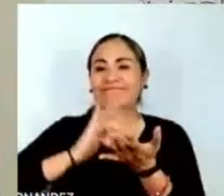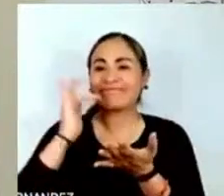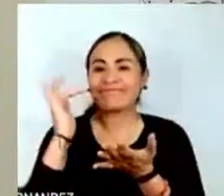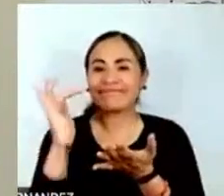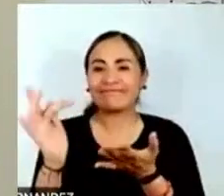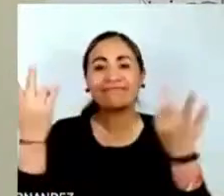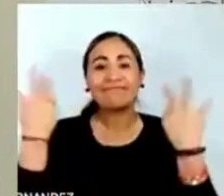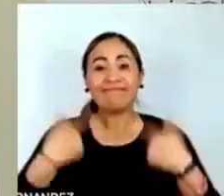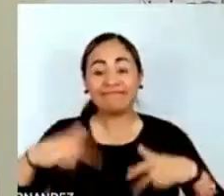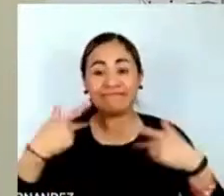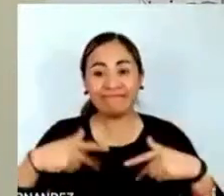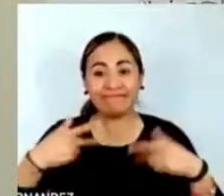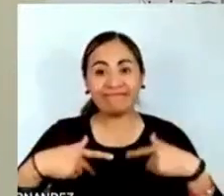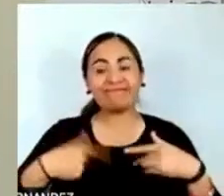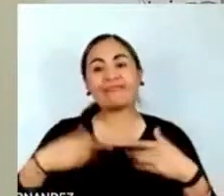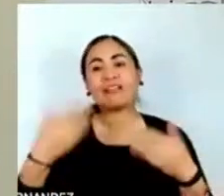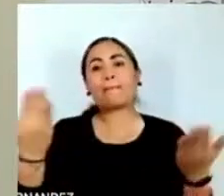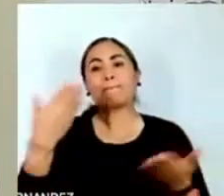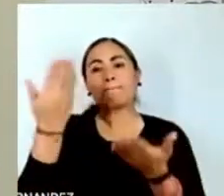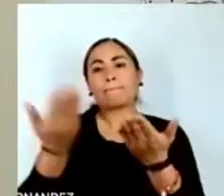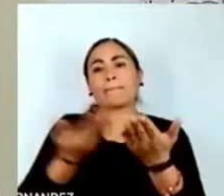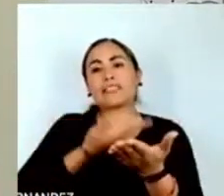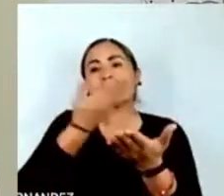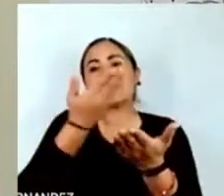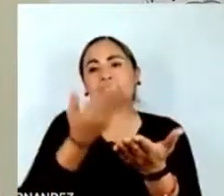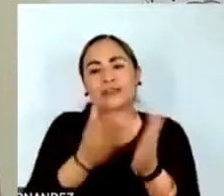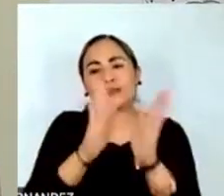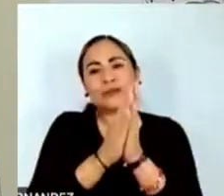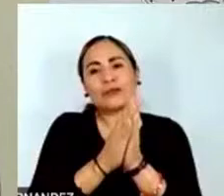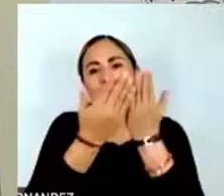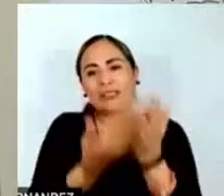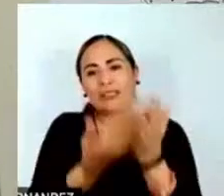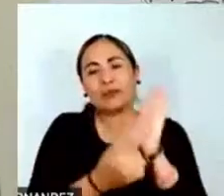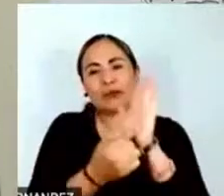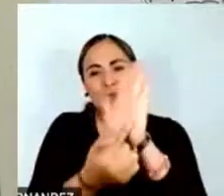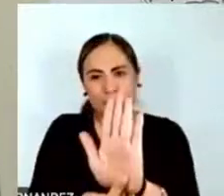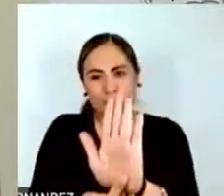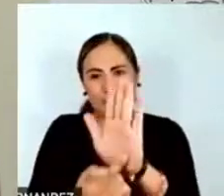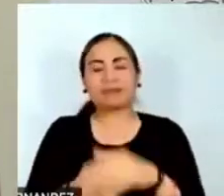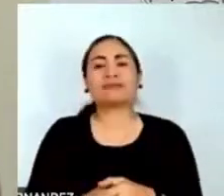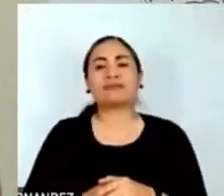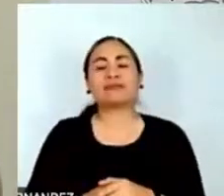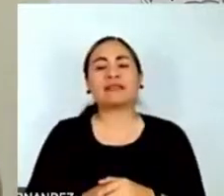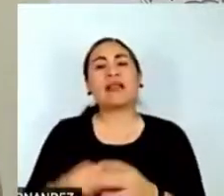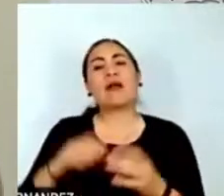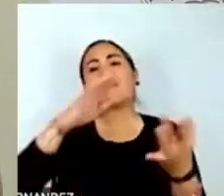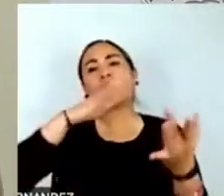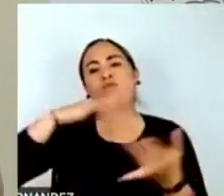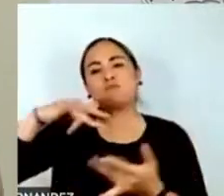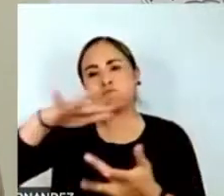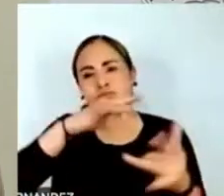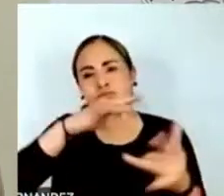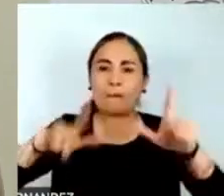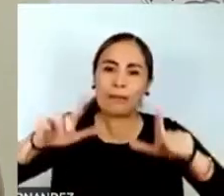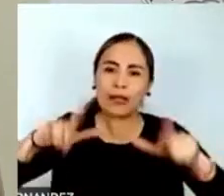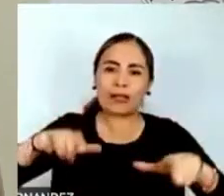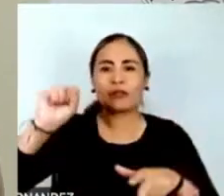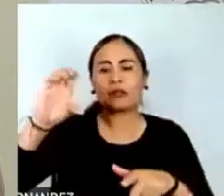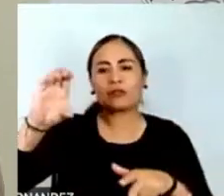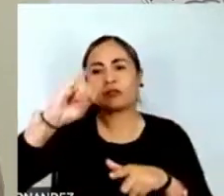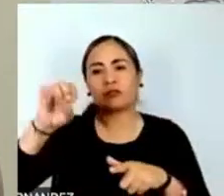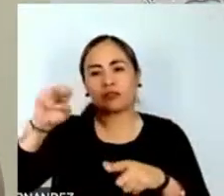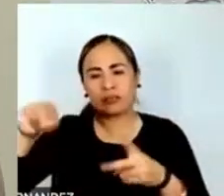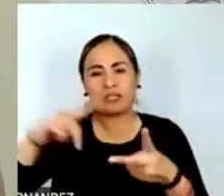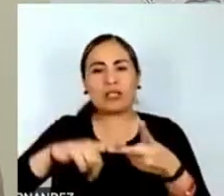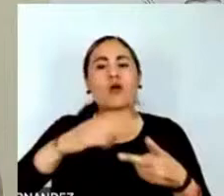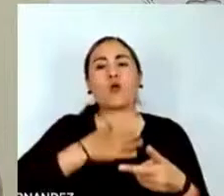acompañado en la presentación de esta publicación, tanto a través de las redes de la Corte como de Justicia TV y de la plataforma de Casas de la